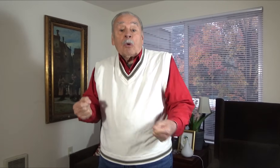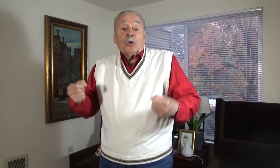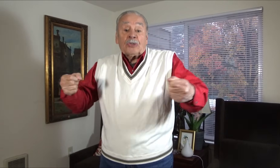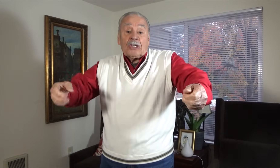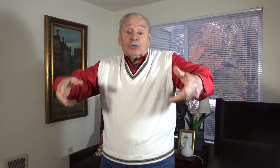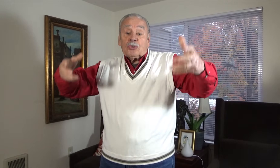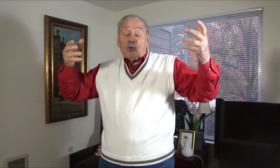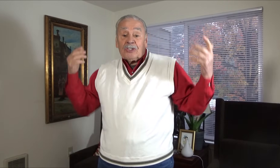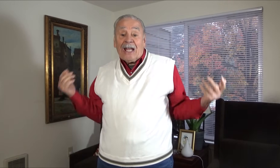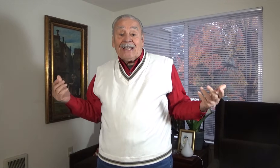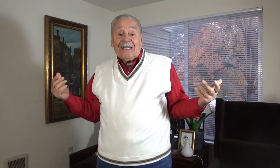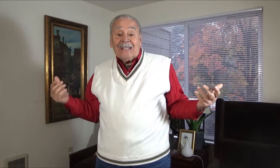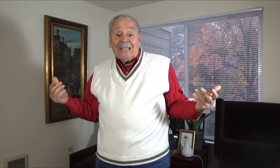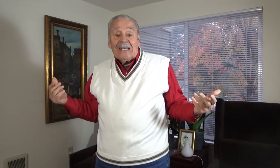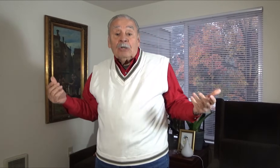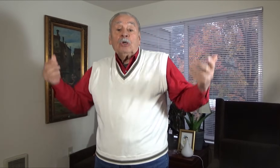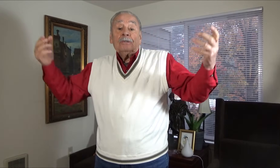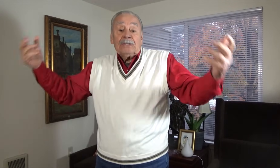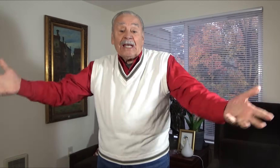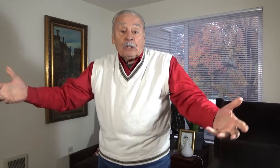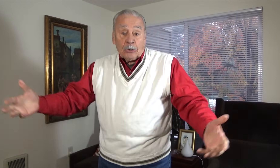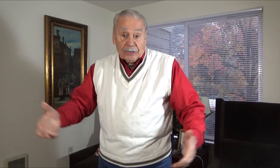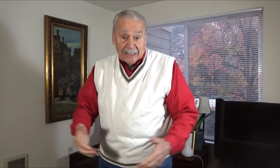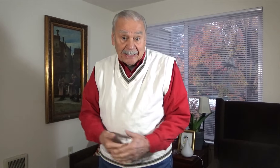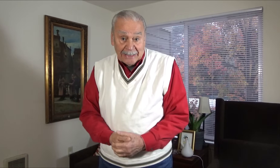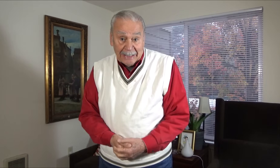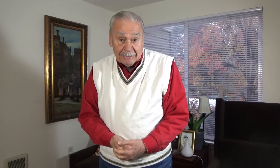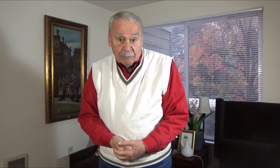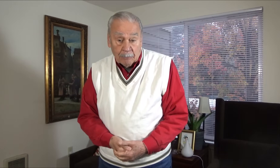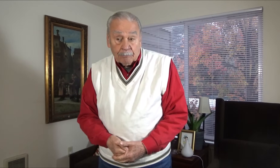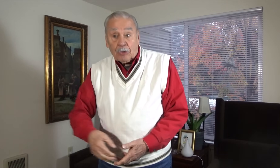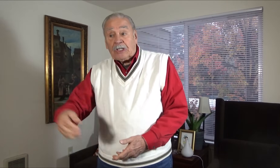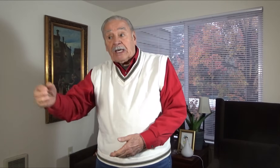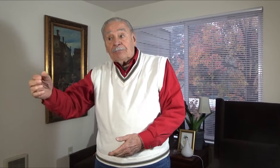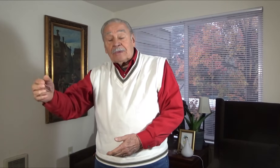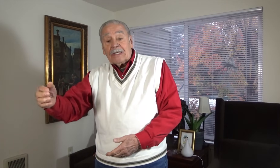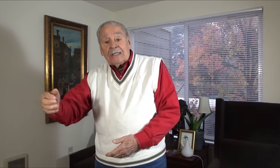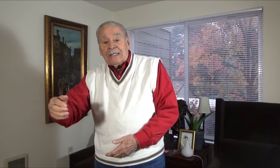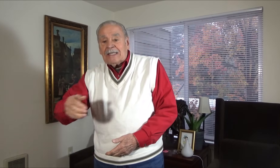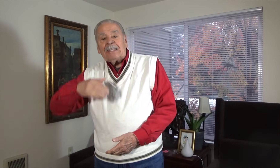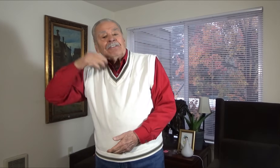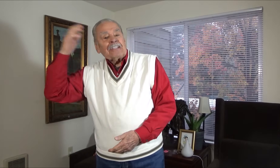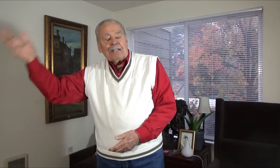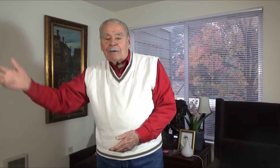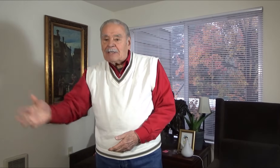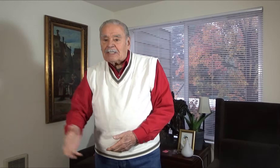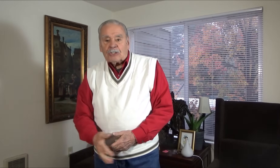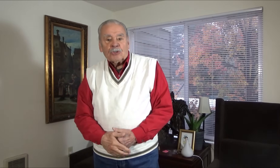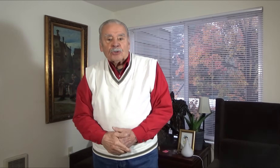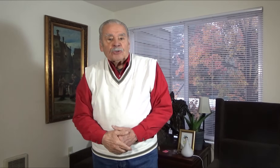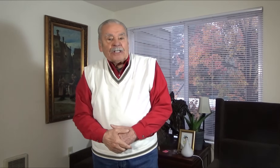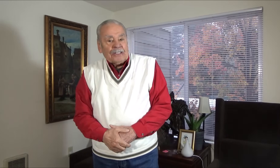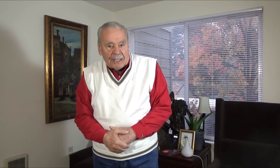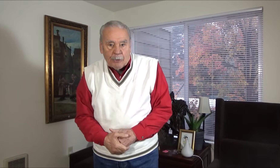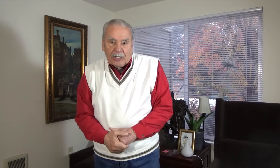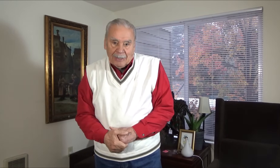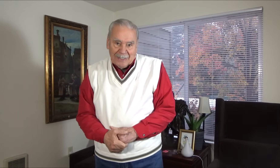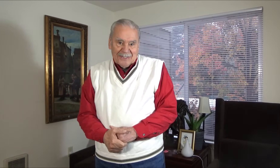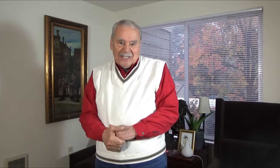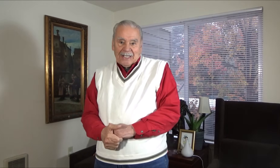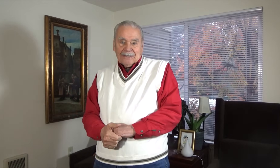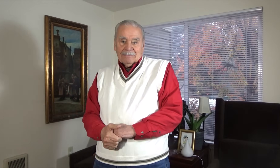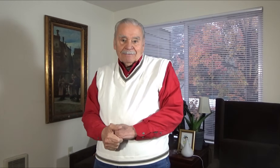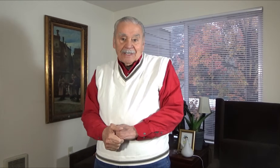de un nuevo contrato social del continentalismo, porque indefectiblemente nosotros tendremos